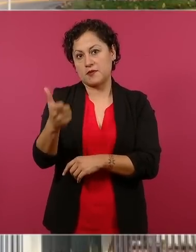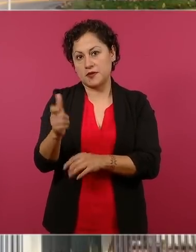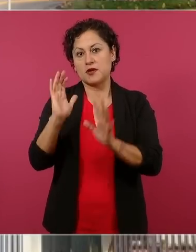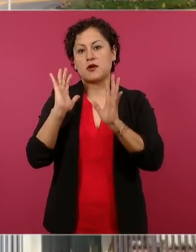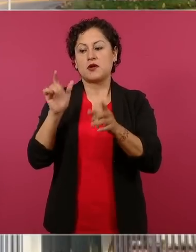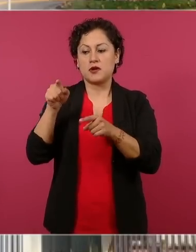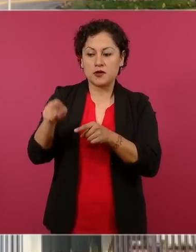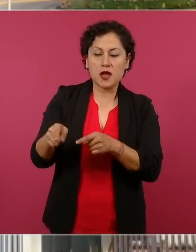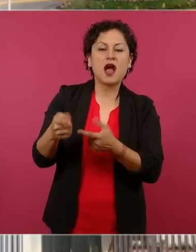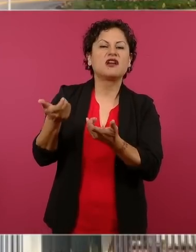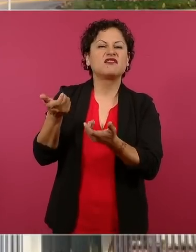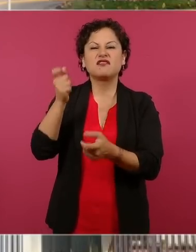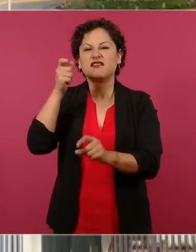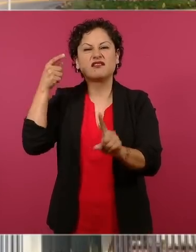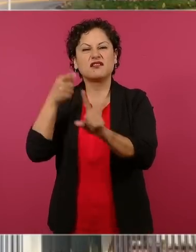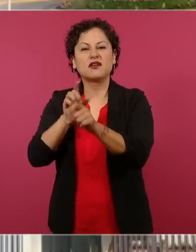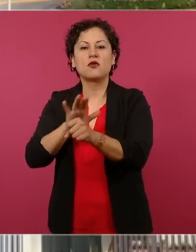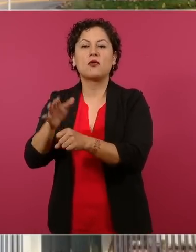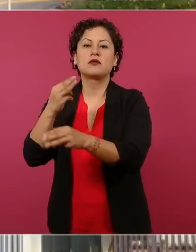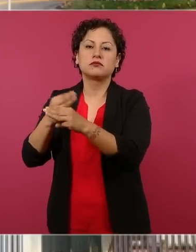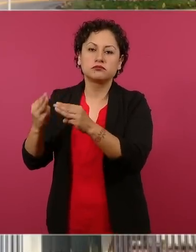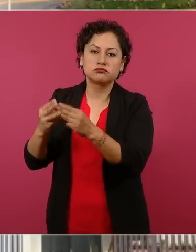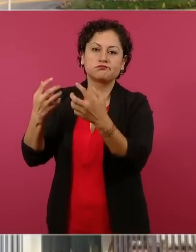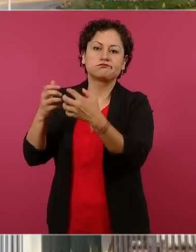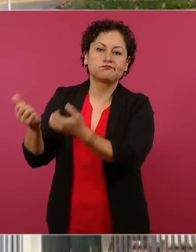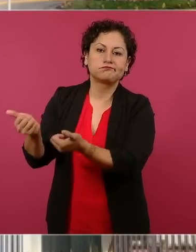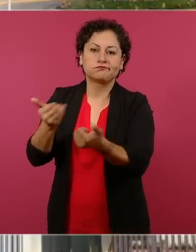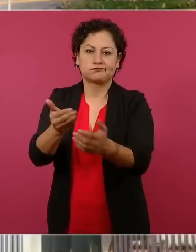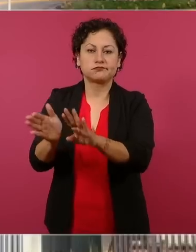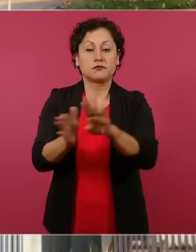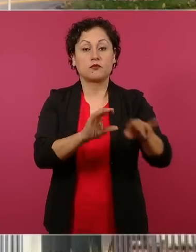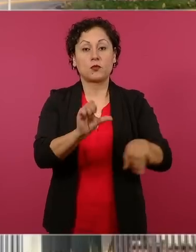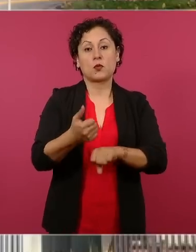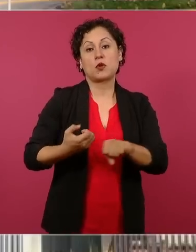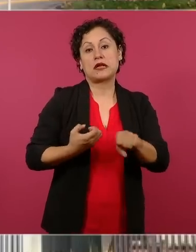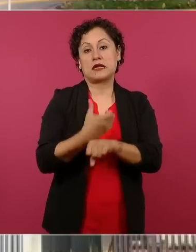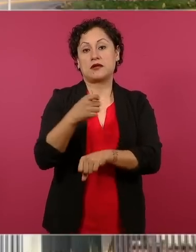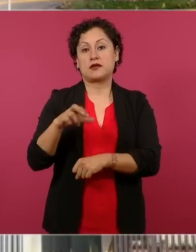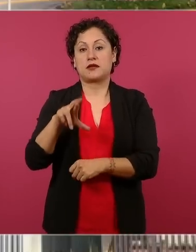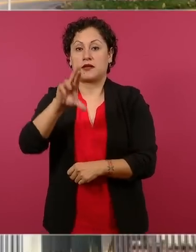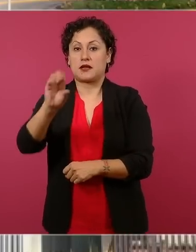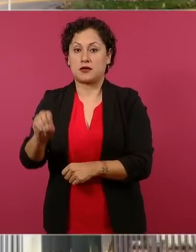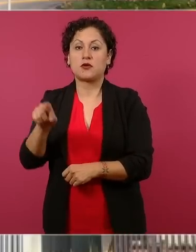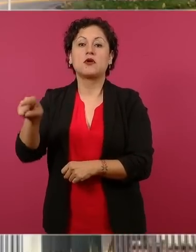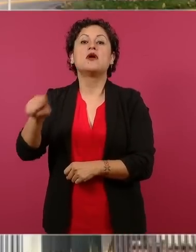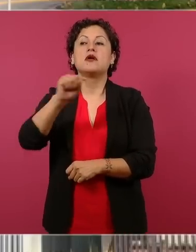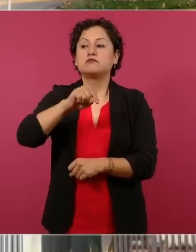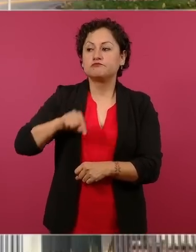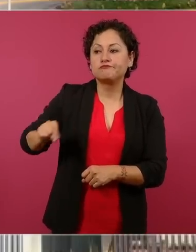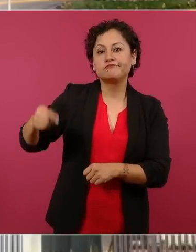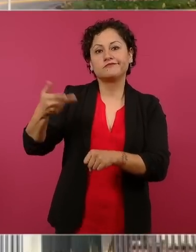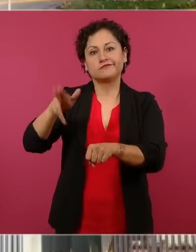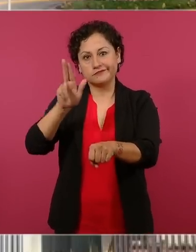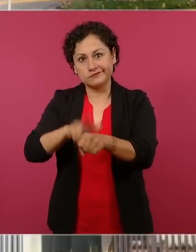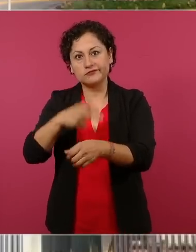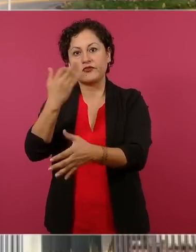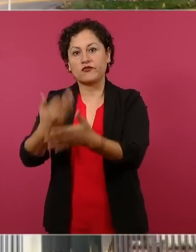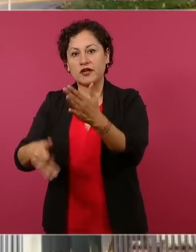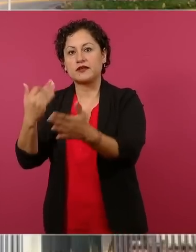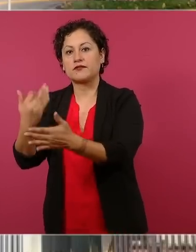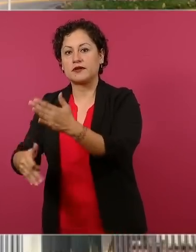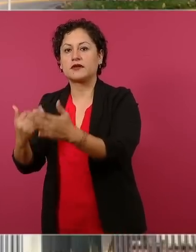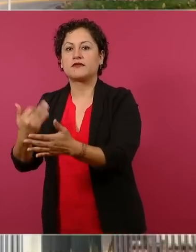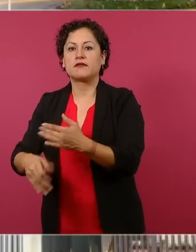fundamentalmente en equipamiento. Y en Quintana Roo lo mismo, había varios hospitales que se tenían que concluir, en particular para personas sin